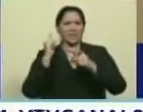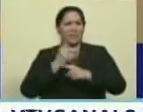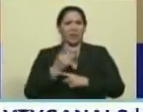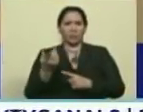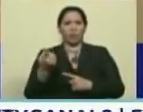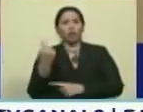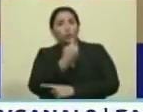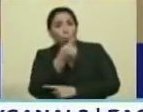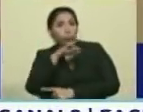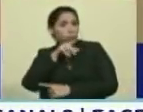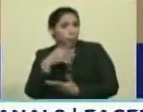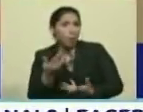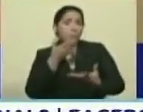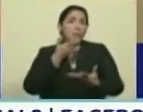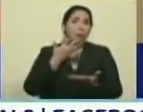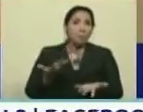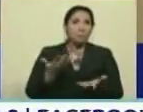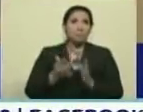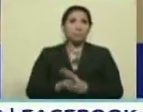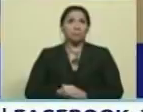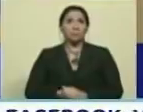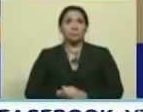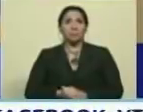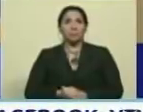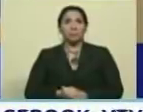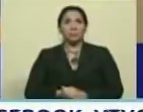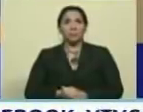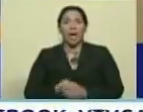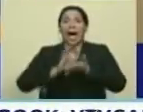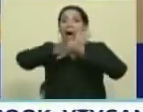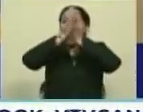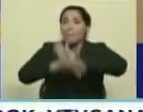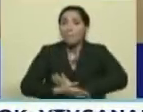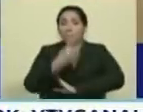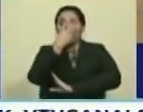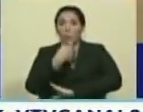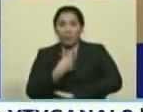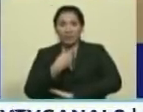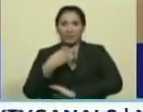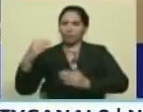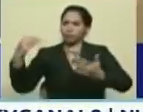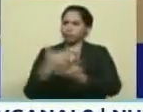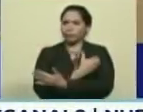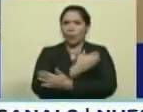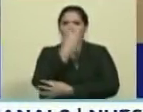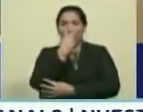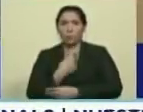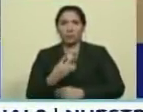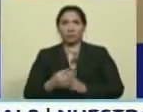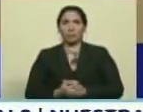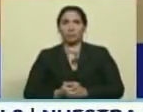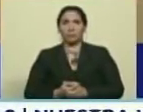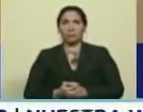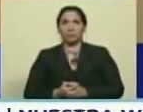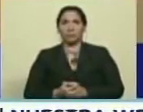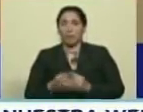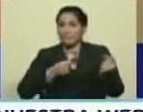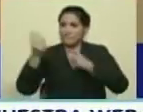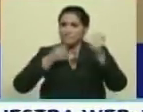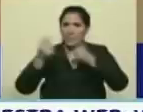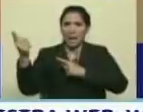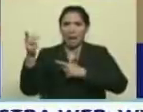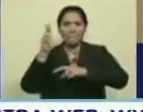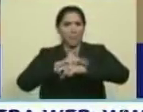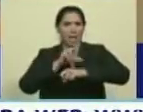Solo hablamos de acabar con la pobreza, de erradicar la pobreza, enviar médicos y enfermeras a